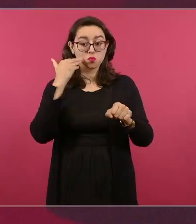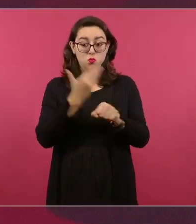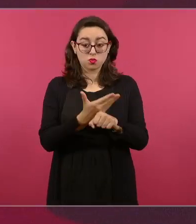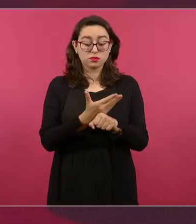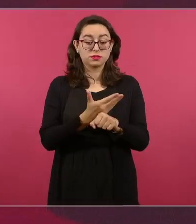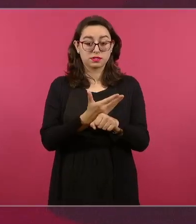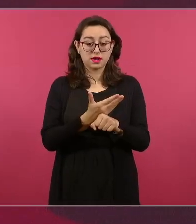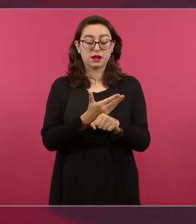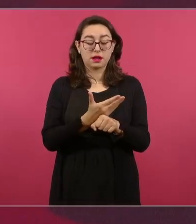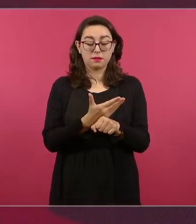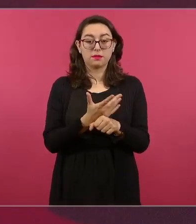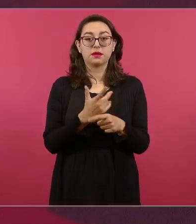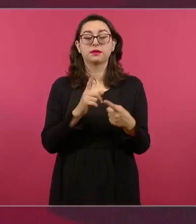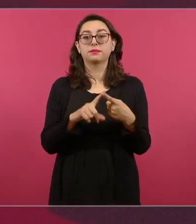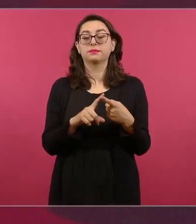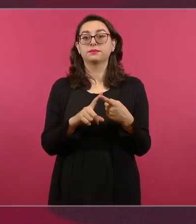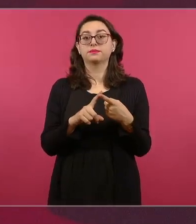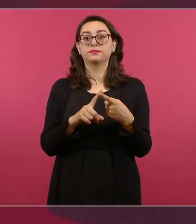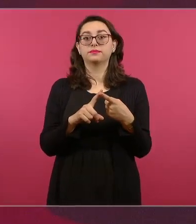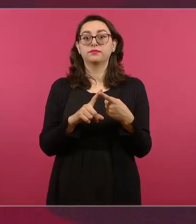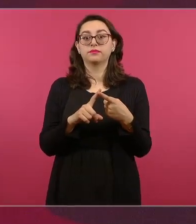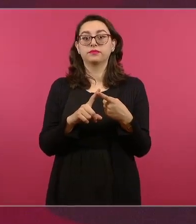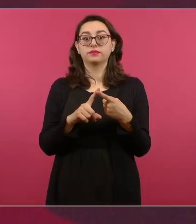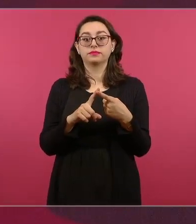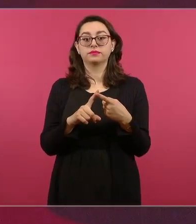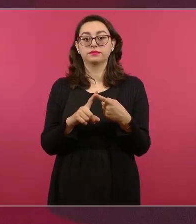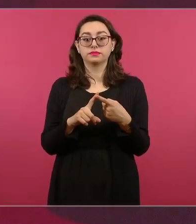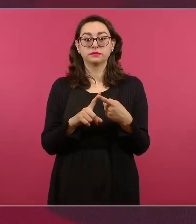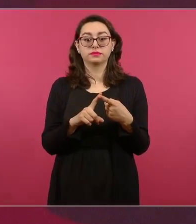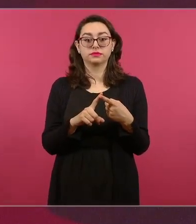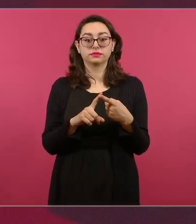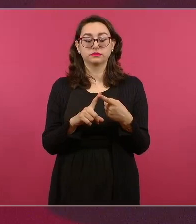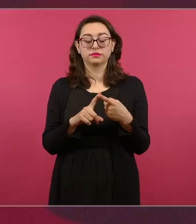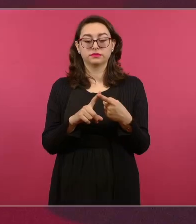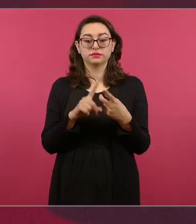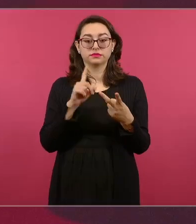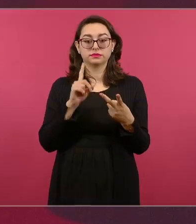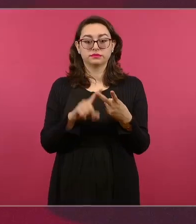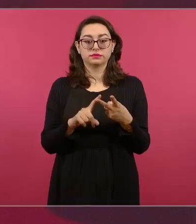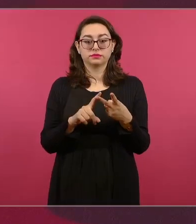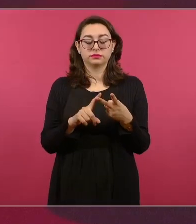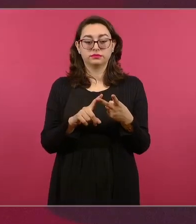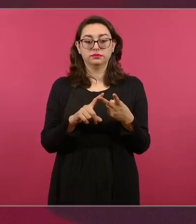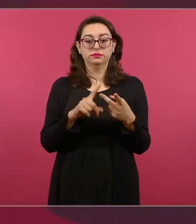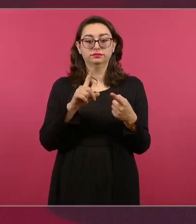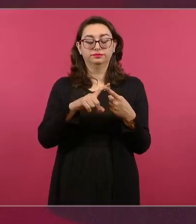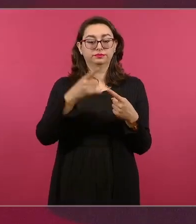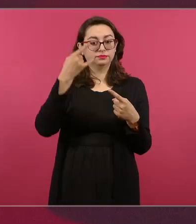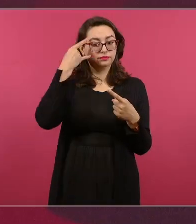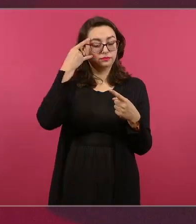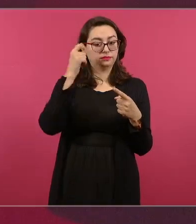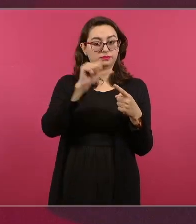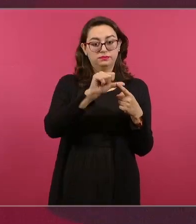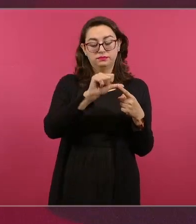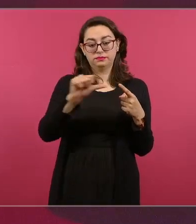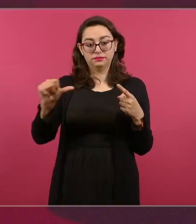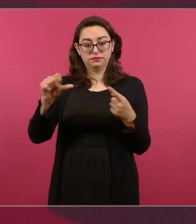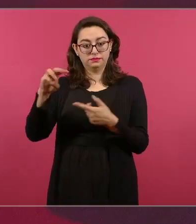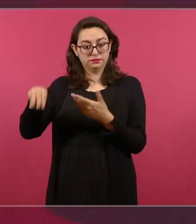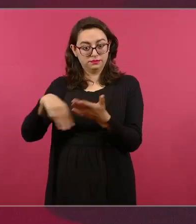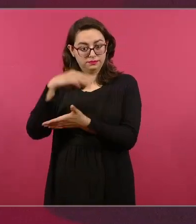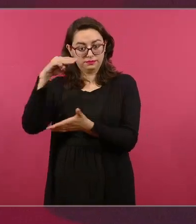ver con Carso, que vamos a recorrer de Campeche a